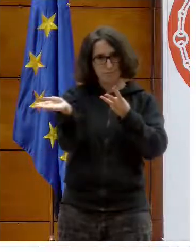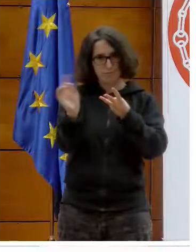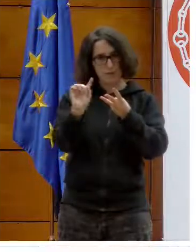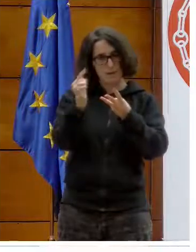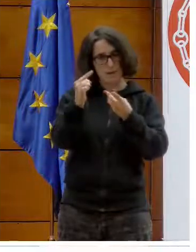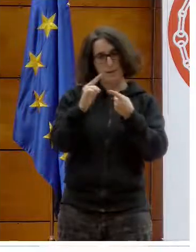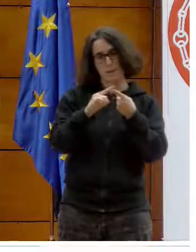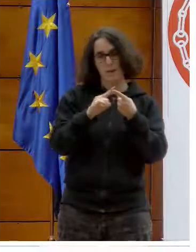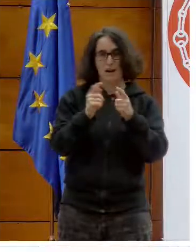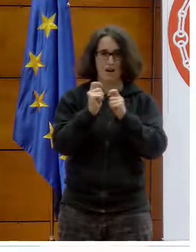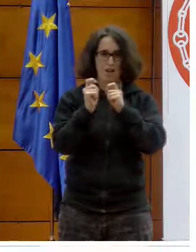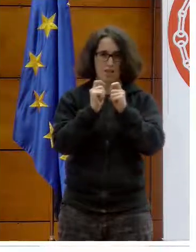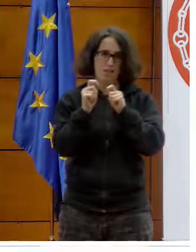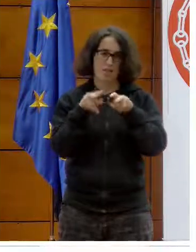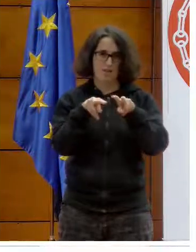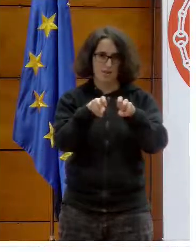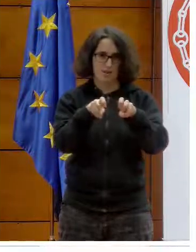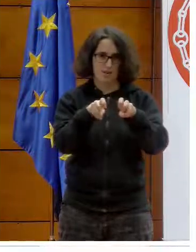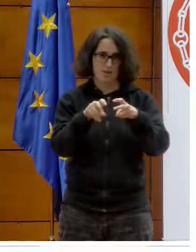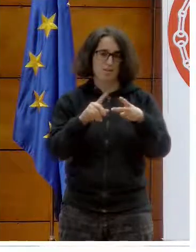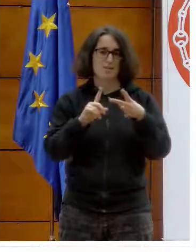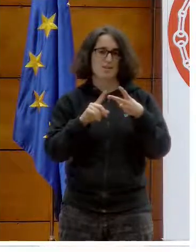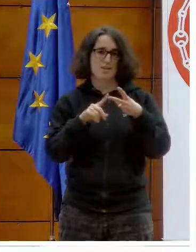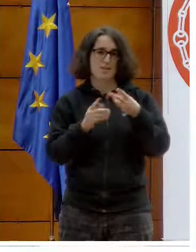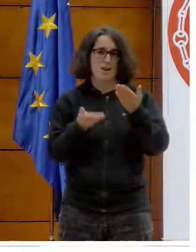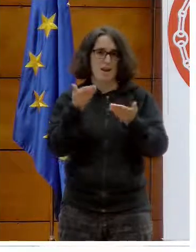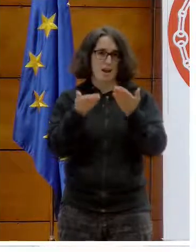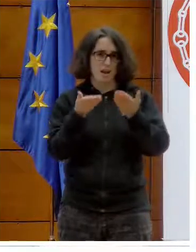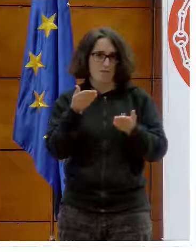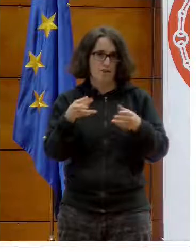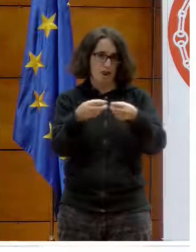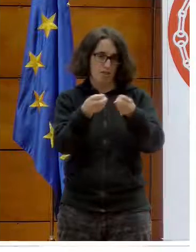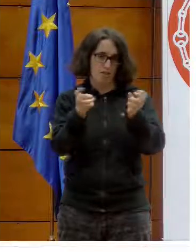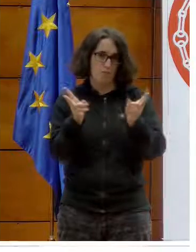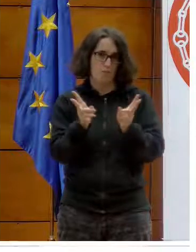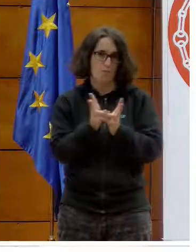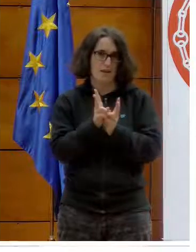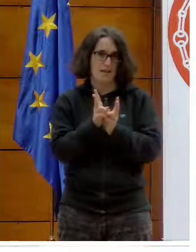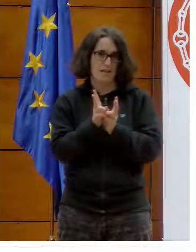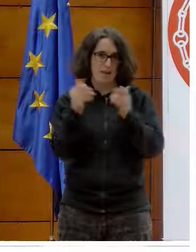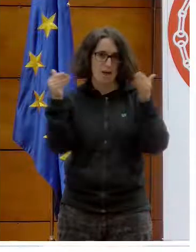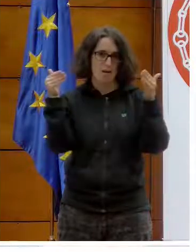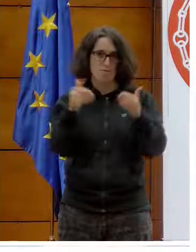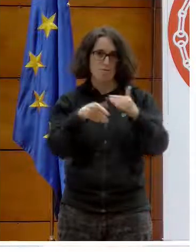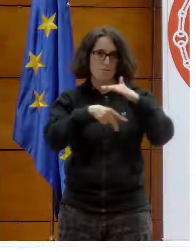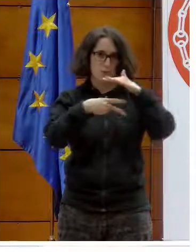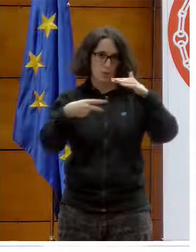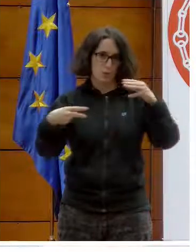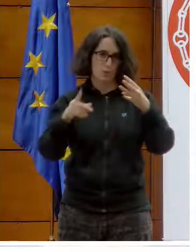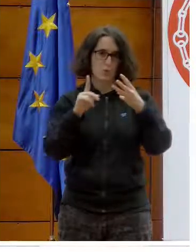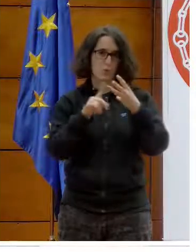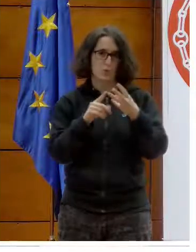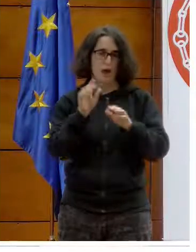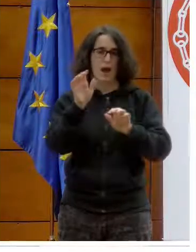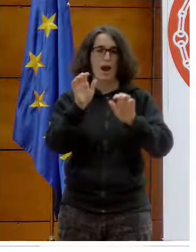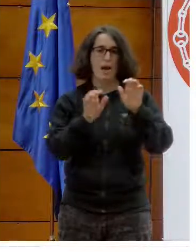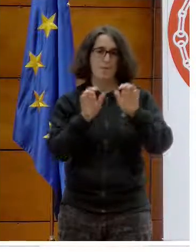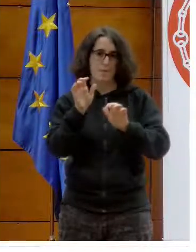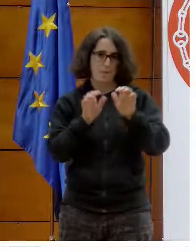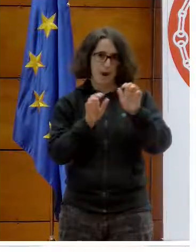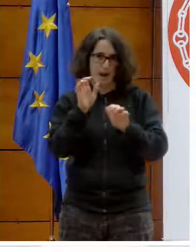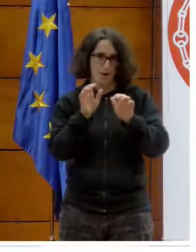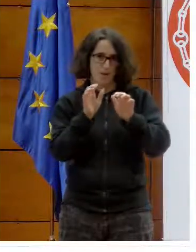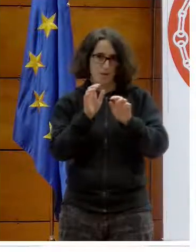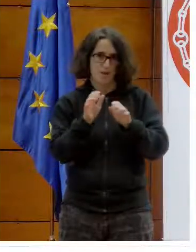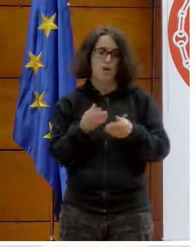inicial y en una valoración en piscina, que ya serían más propias de la terapia subacuática, y luego una valoración pre- y posintervención,